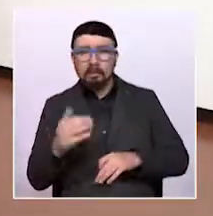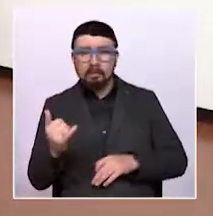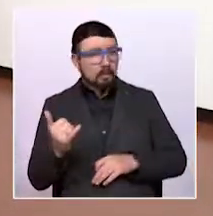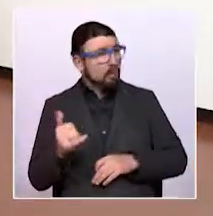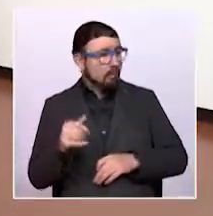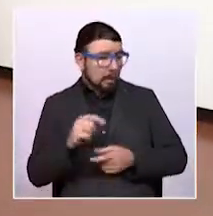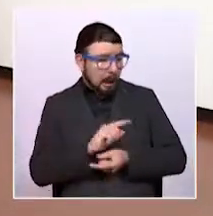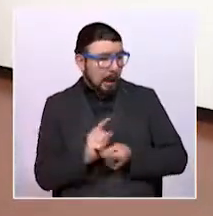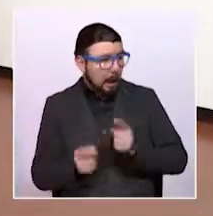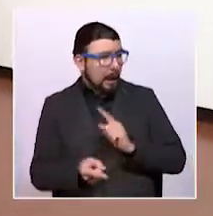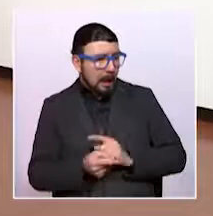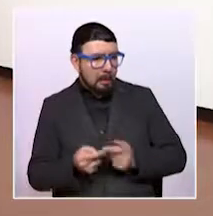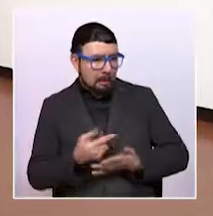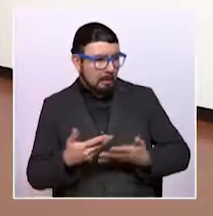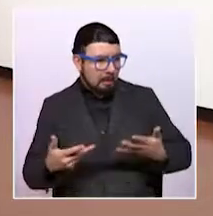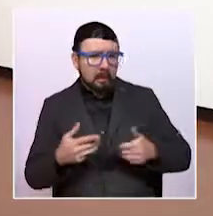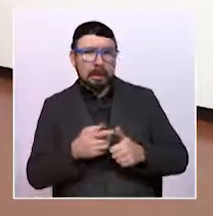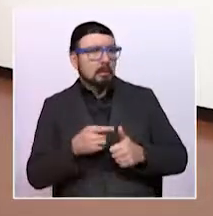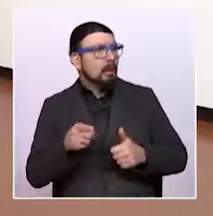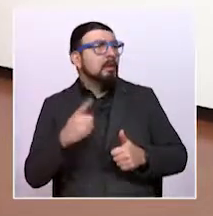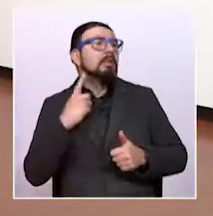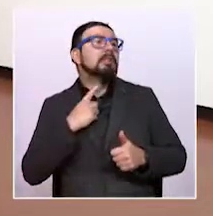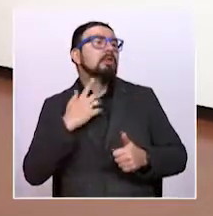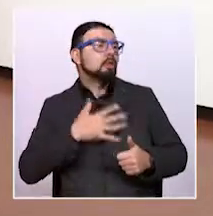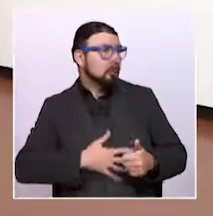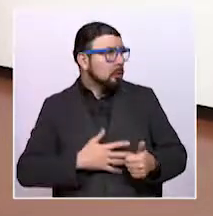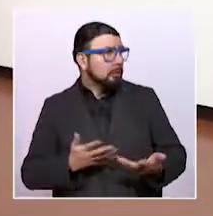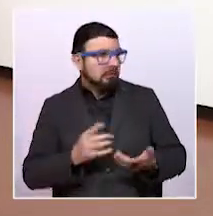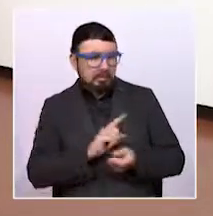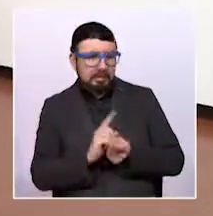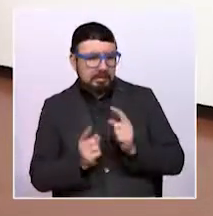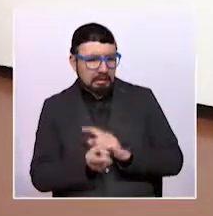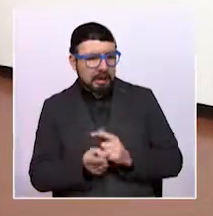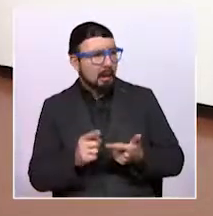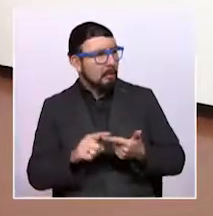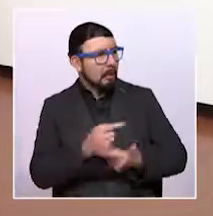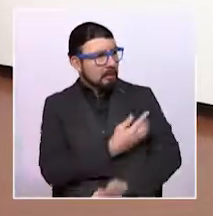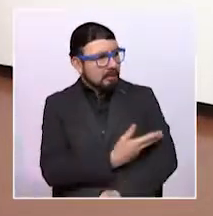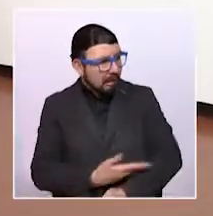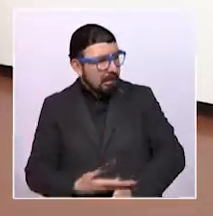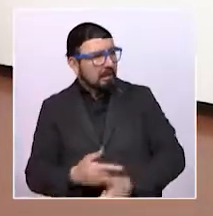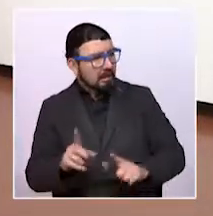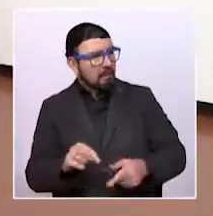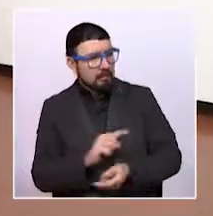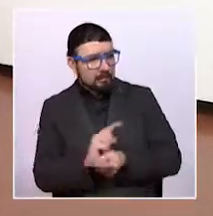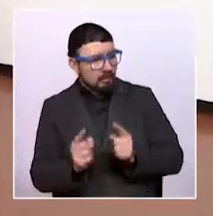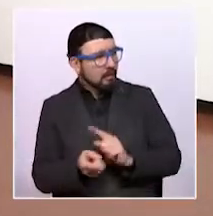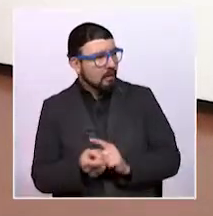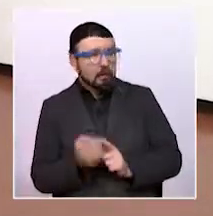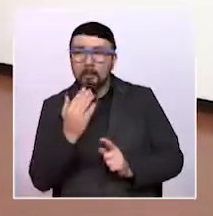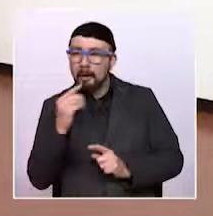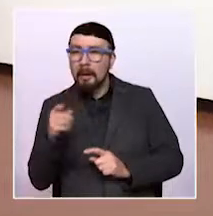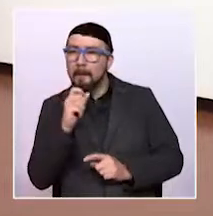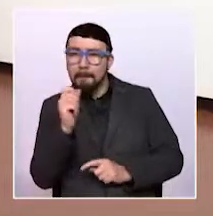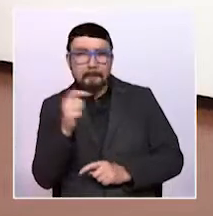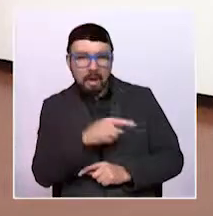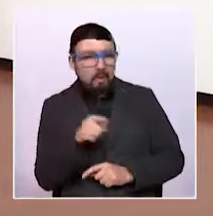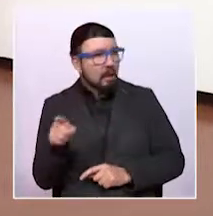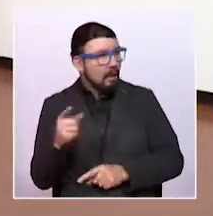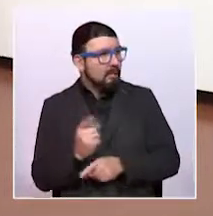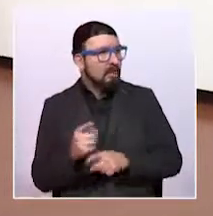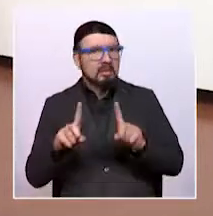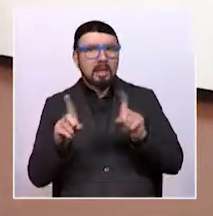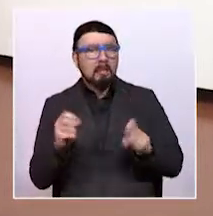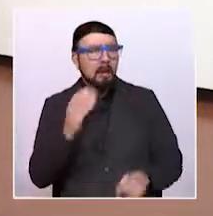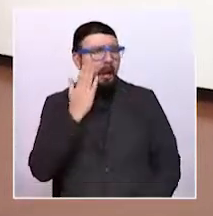contando a nivel de la tiroides por ejemplo que es algo que sucede y en la sangre porque si la pregunta va relacionada algo de la anemia entonces los